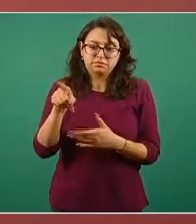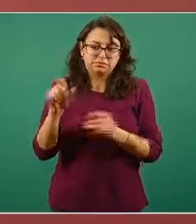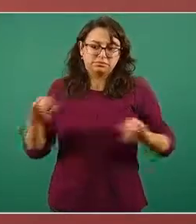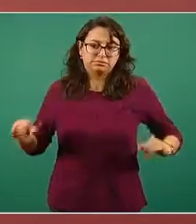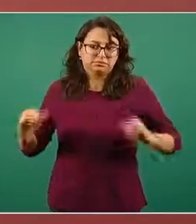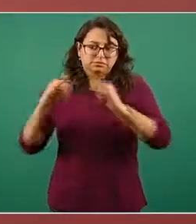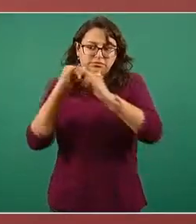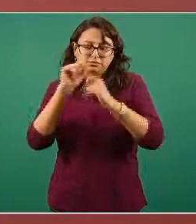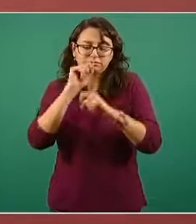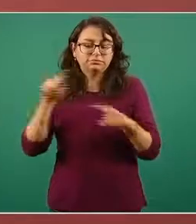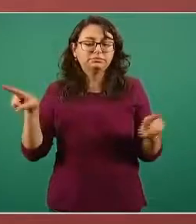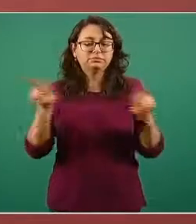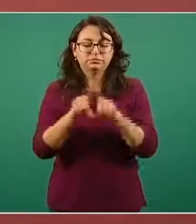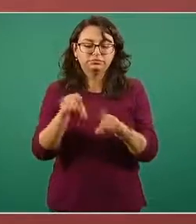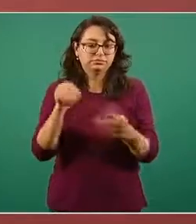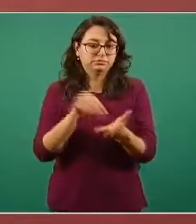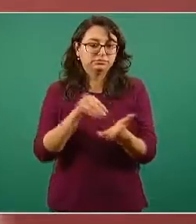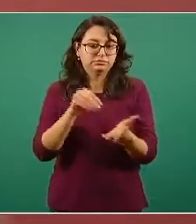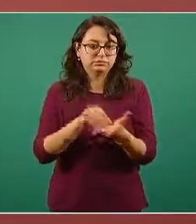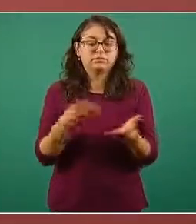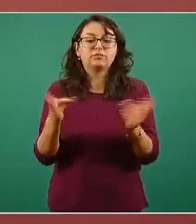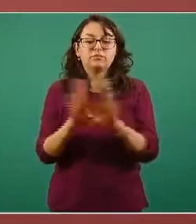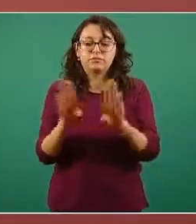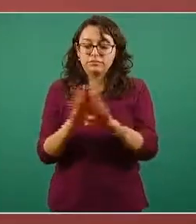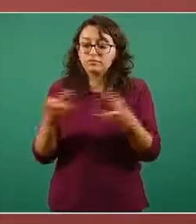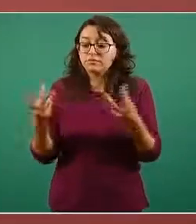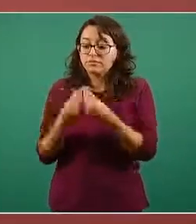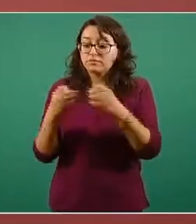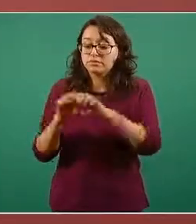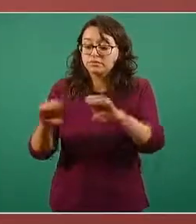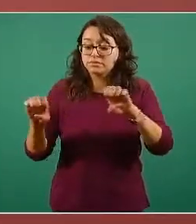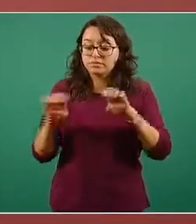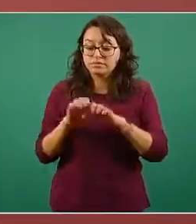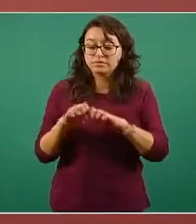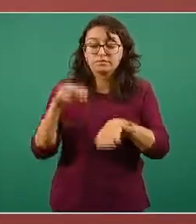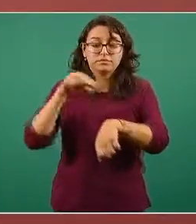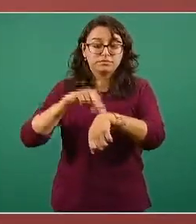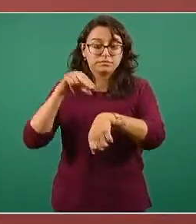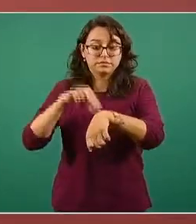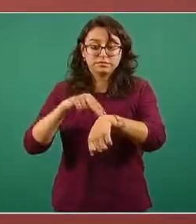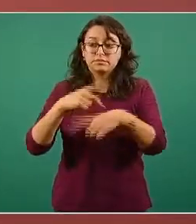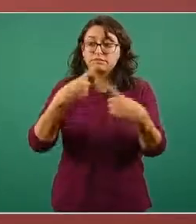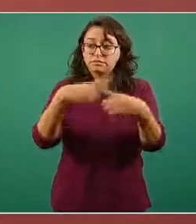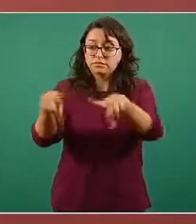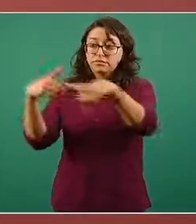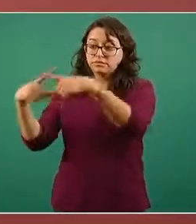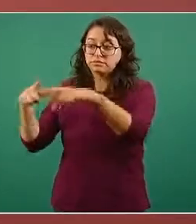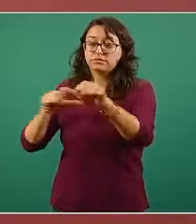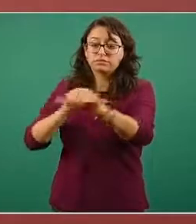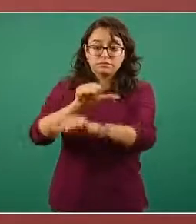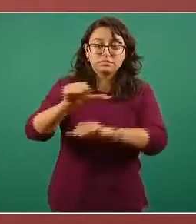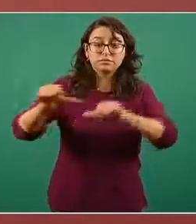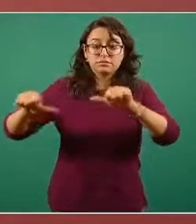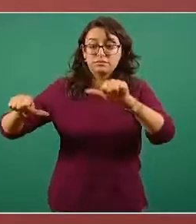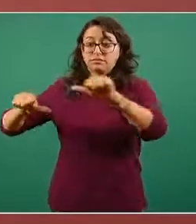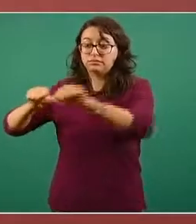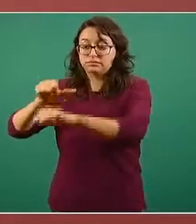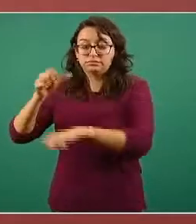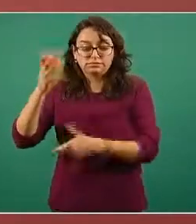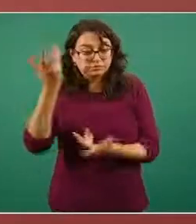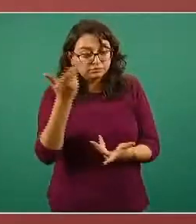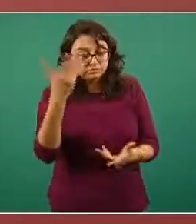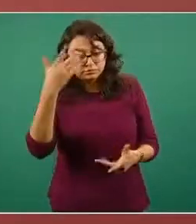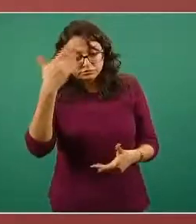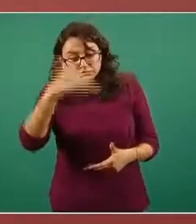que sigue vigente, que es este trabajo en equipo, en donde distintos miembros del equipo van opinando sobre